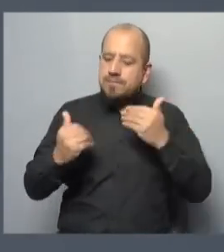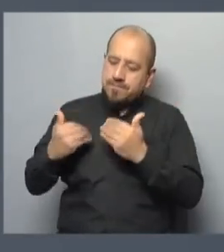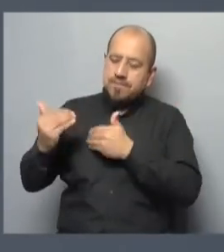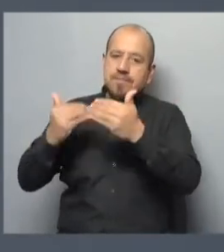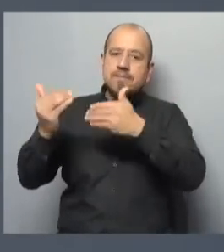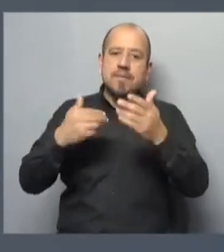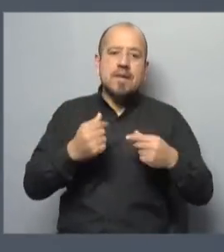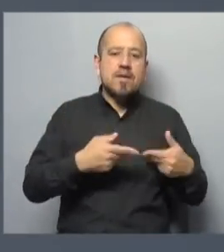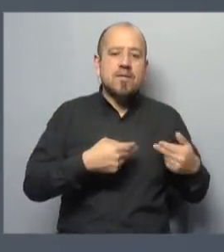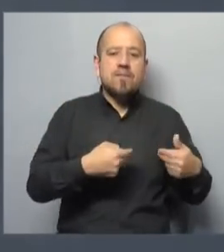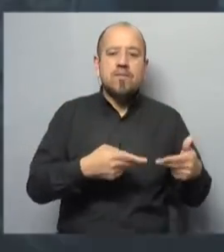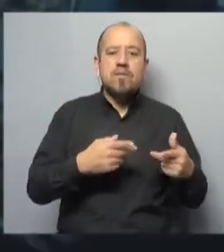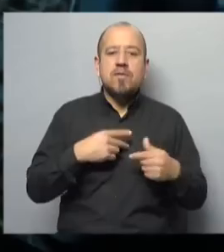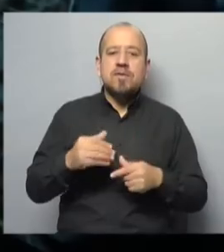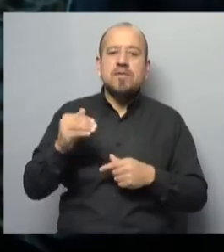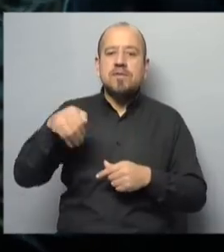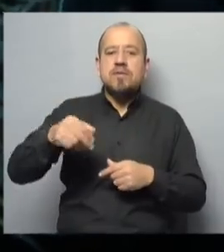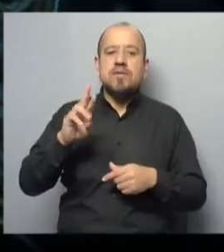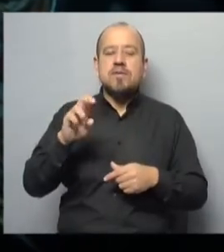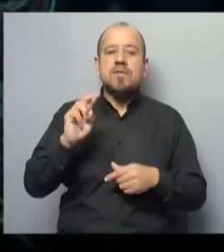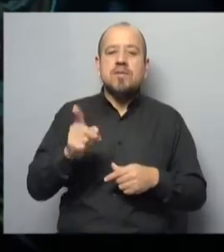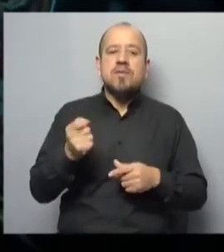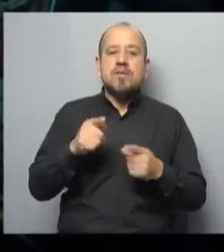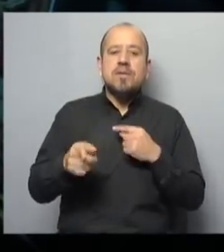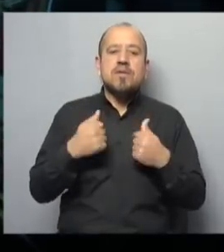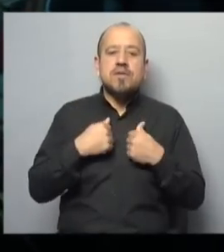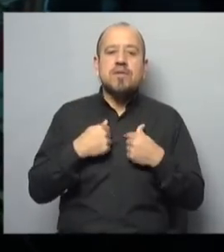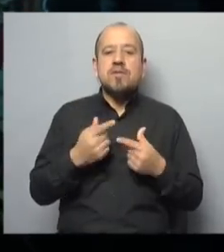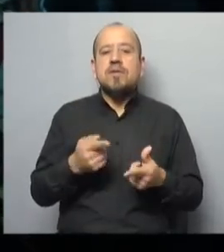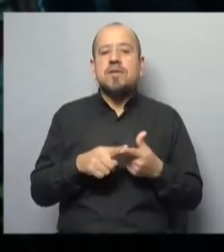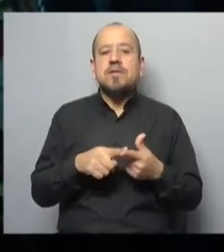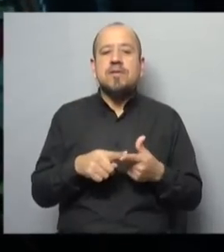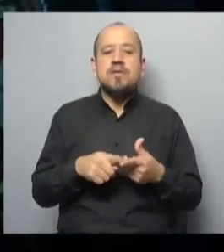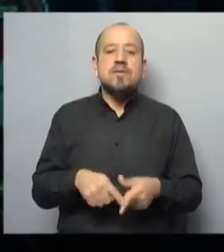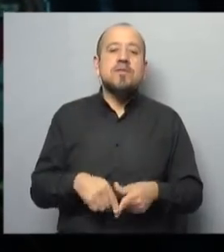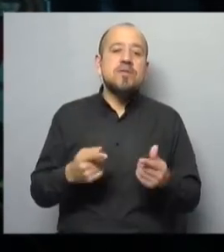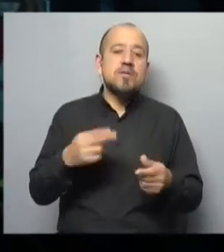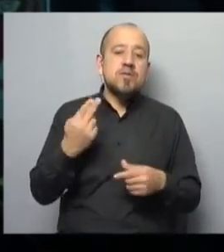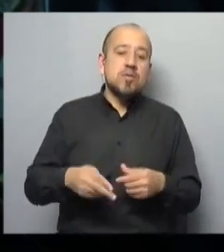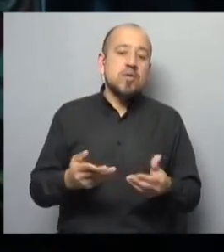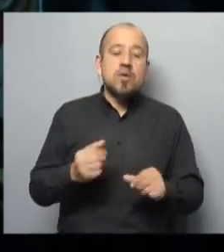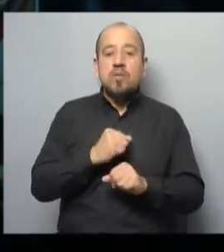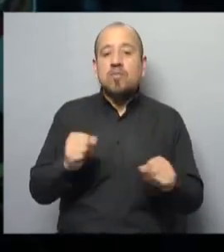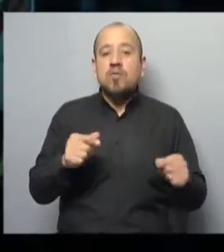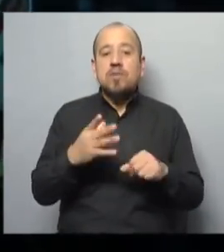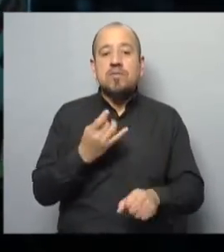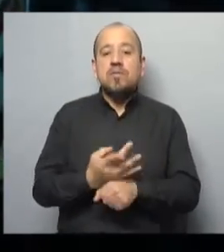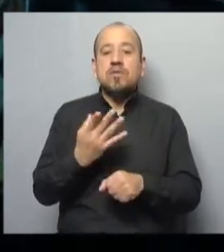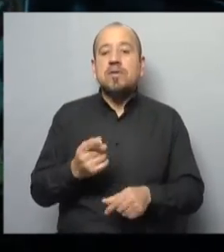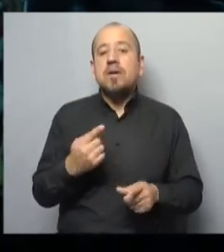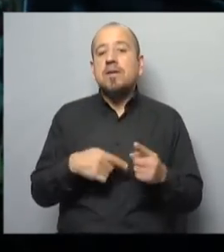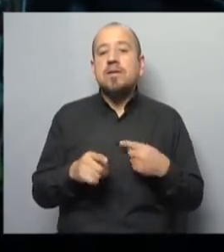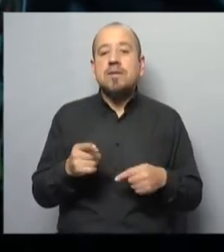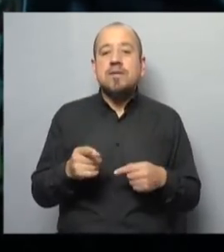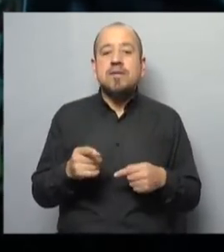me encanta el carnaval me encanta soy murguero porque no soy ley nunca puede salir a nivel profesional pero con esa